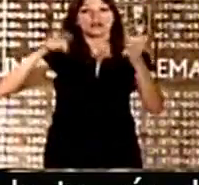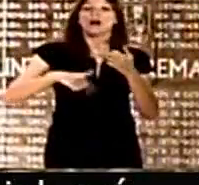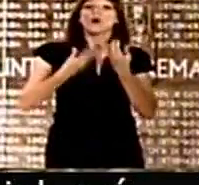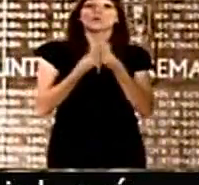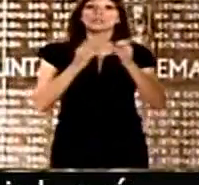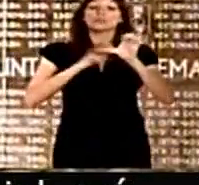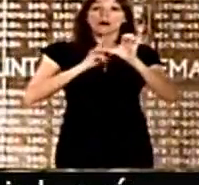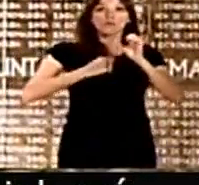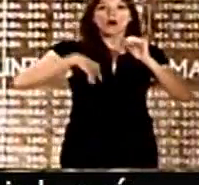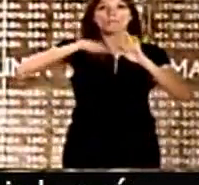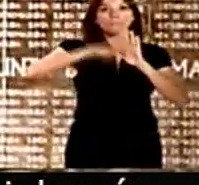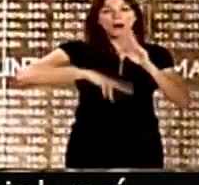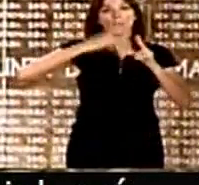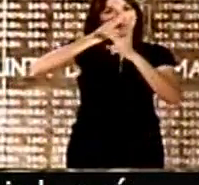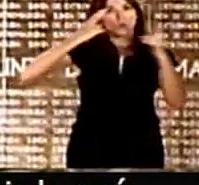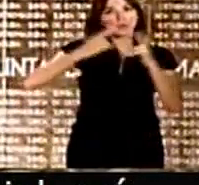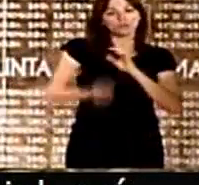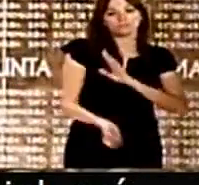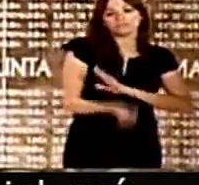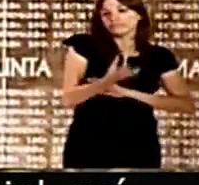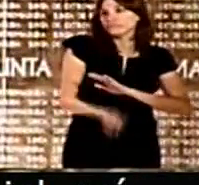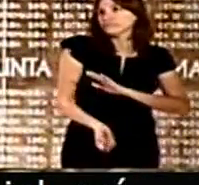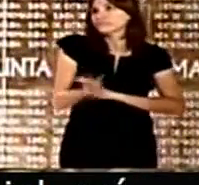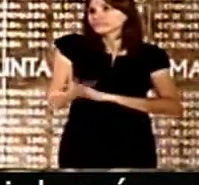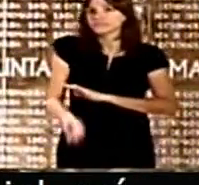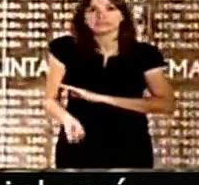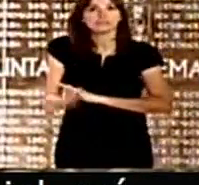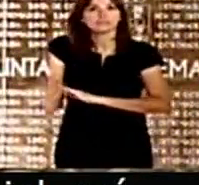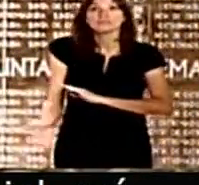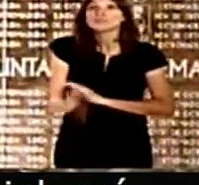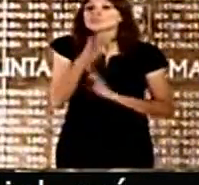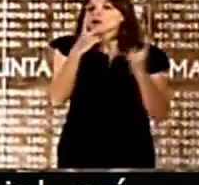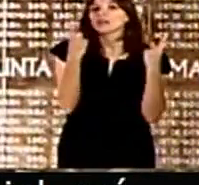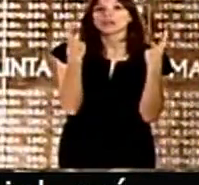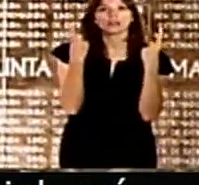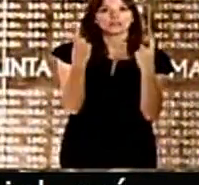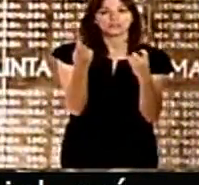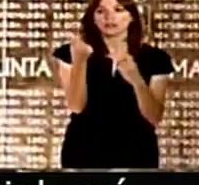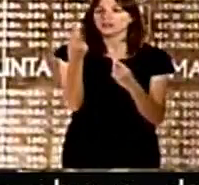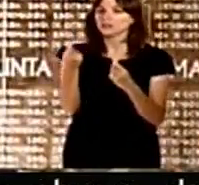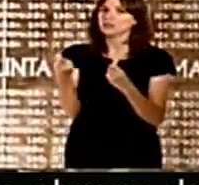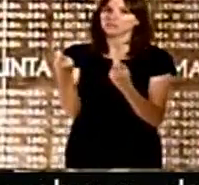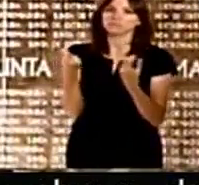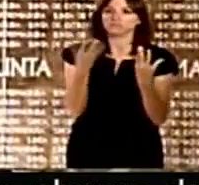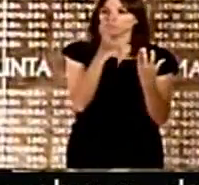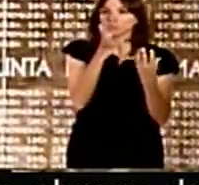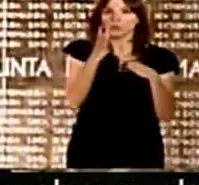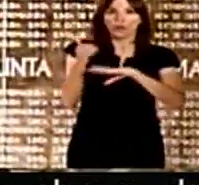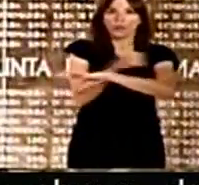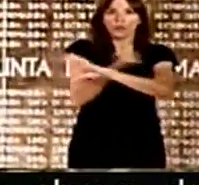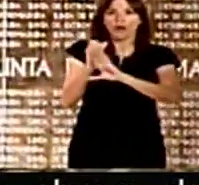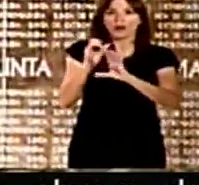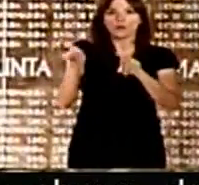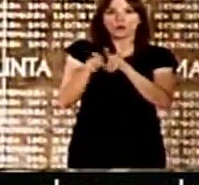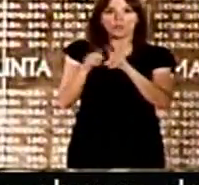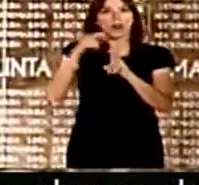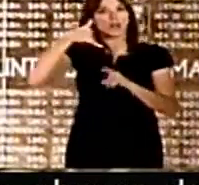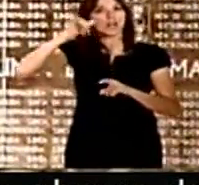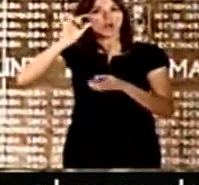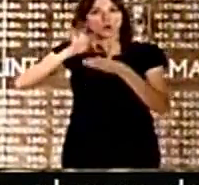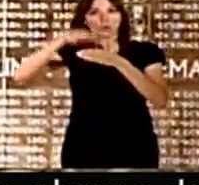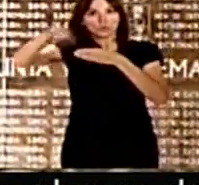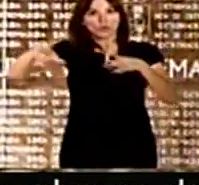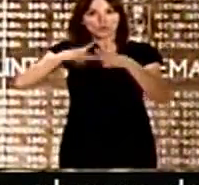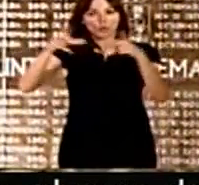puesto en marcha planes de empleo público que necesitaba un colchón muy importante de ciudadanos que estaban abocados a la exclusión social y al mismo